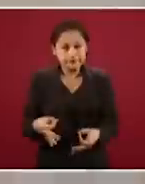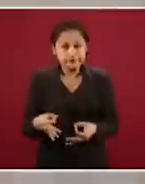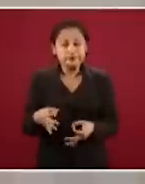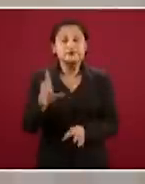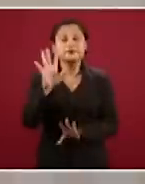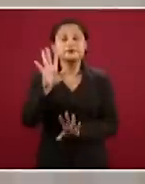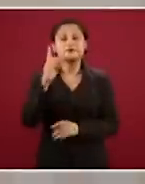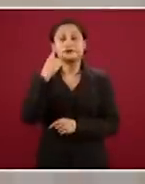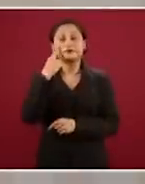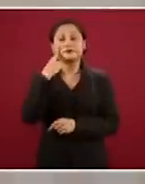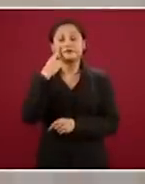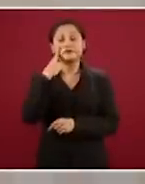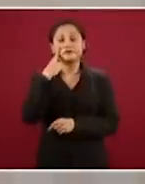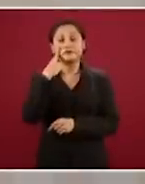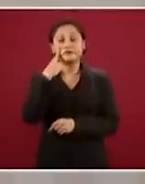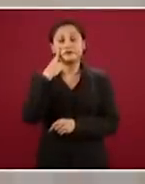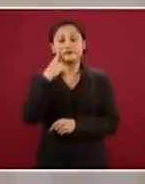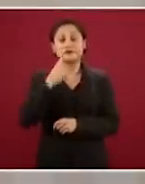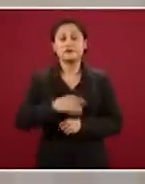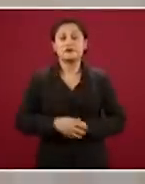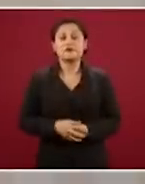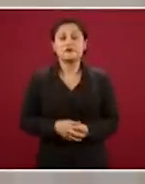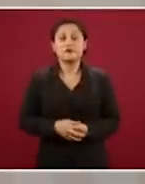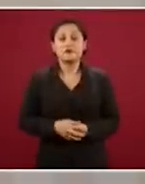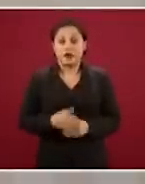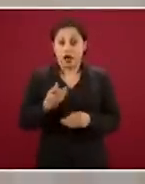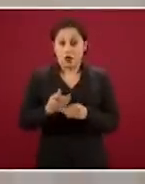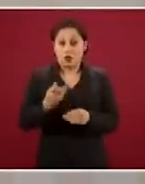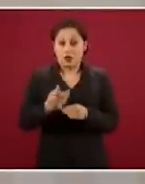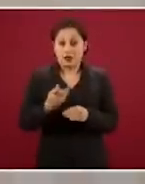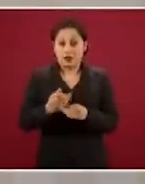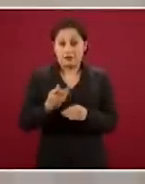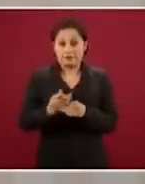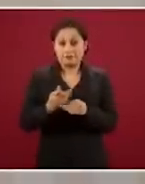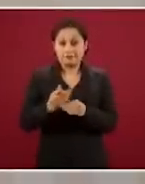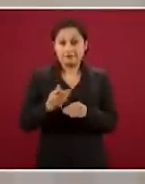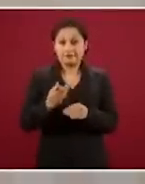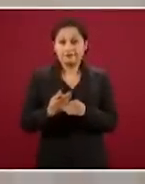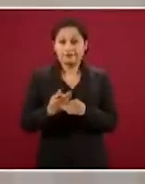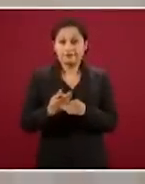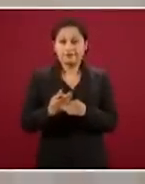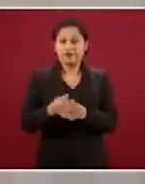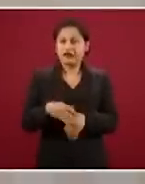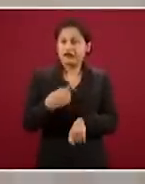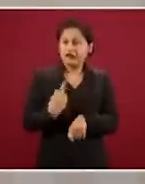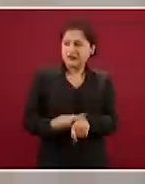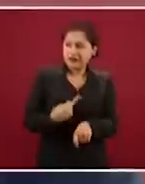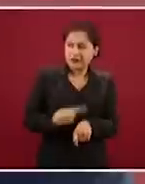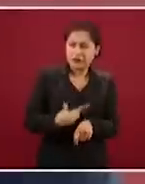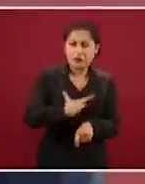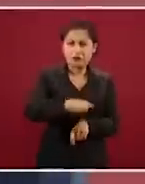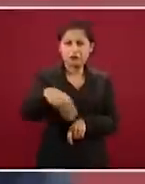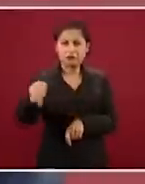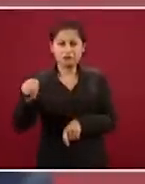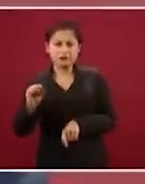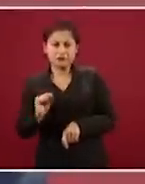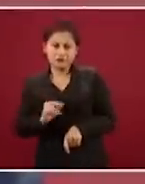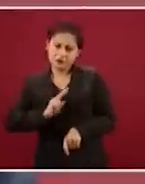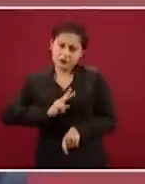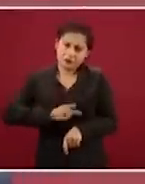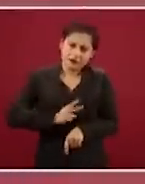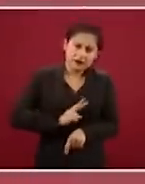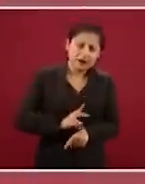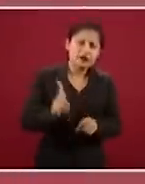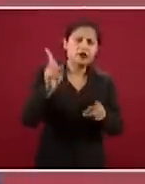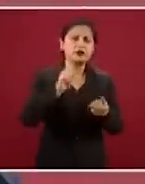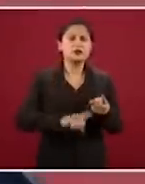En este año, por el coronavirus, entre otros factores, pero el coronavirus ha afectado mucho